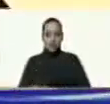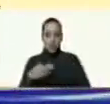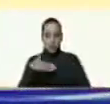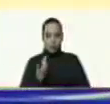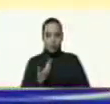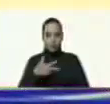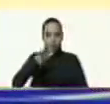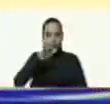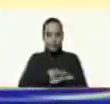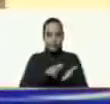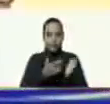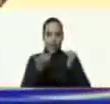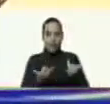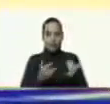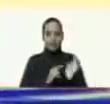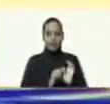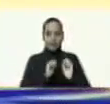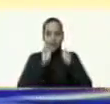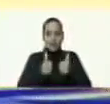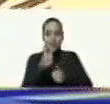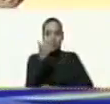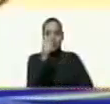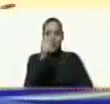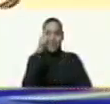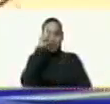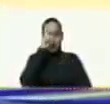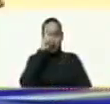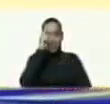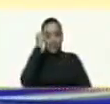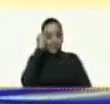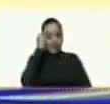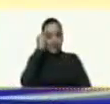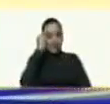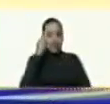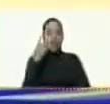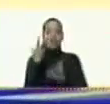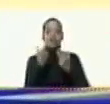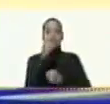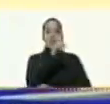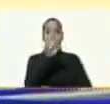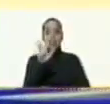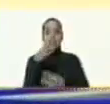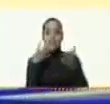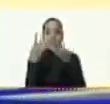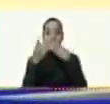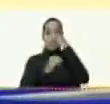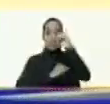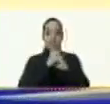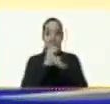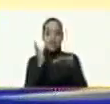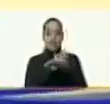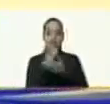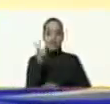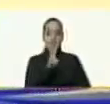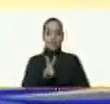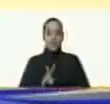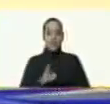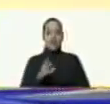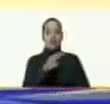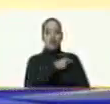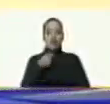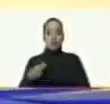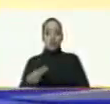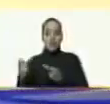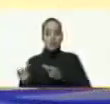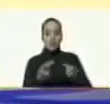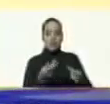constancia de que a partir de este momento inician los 10 días de la 15ª Feria Internacional del Libro de Venezuela, con China como país invitado de honor. Entonces yo